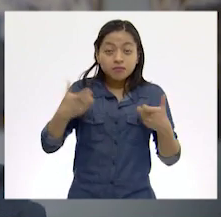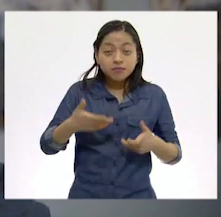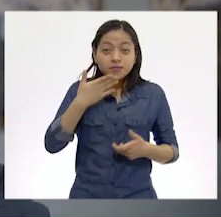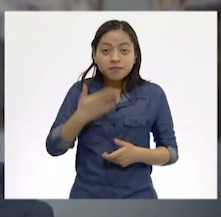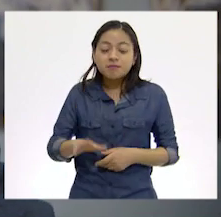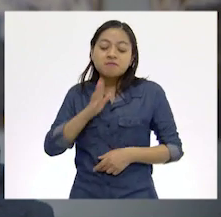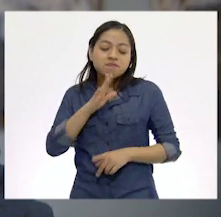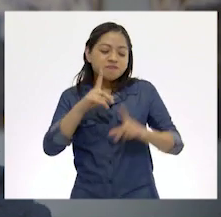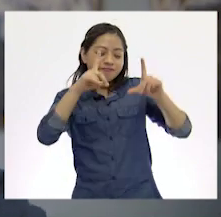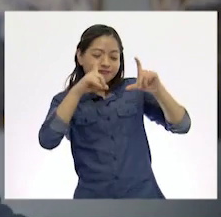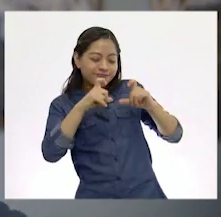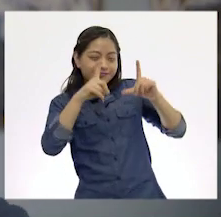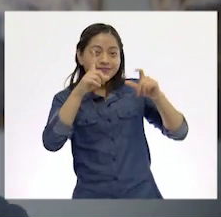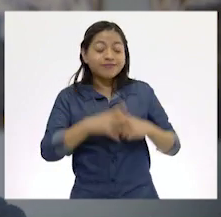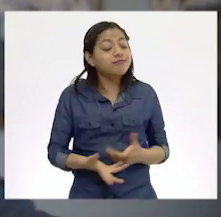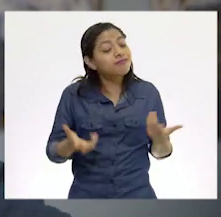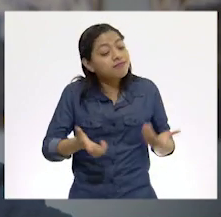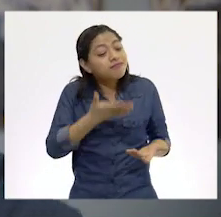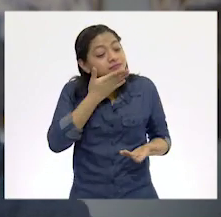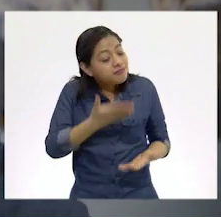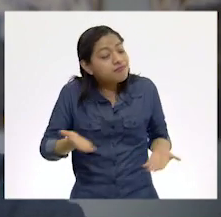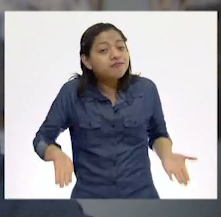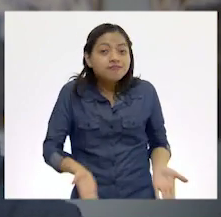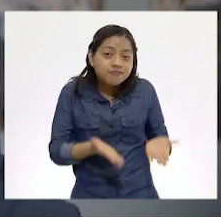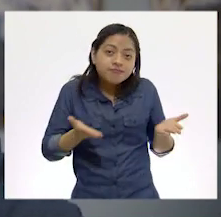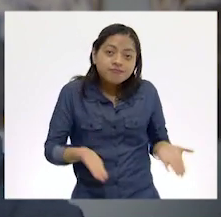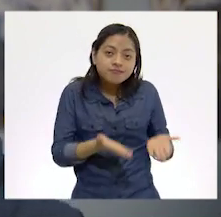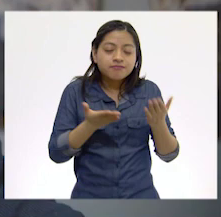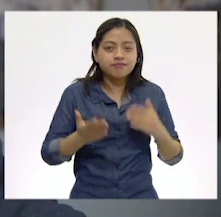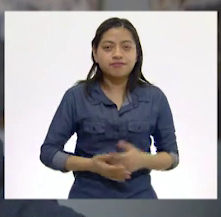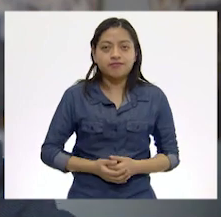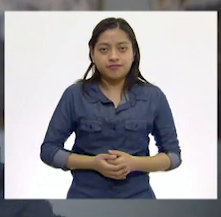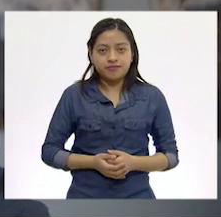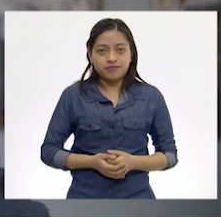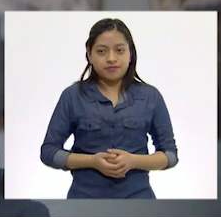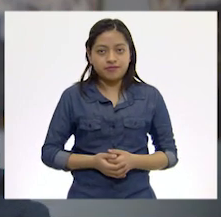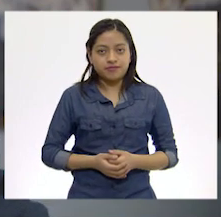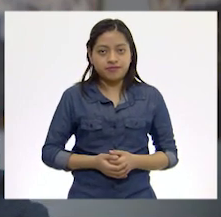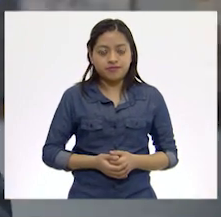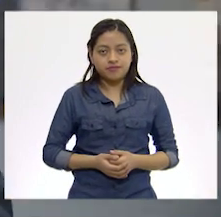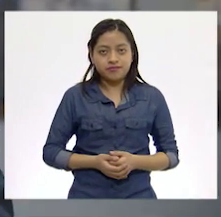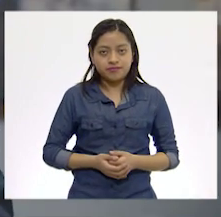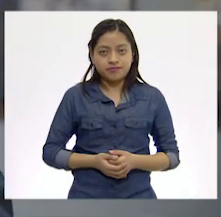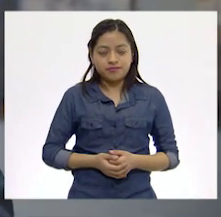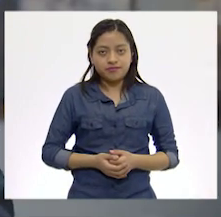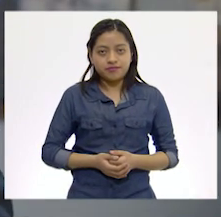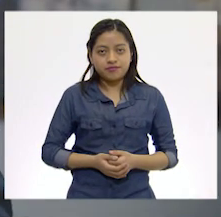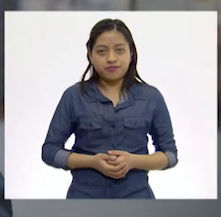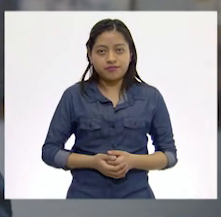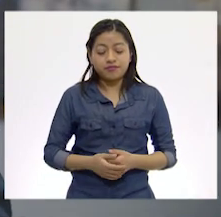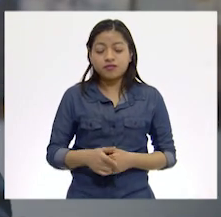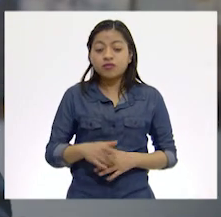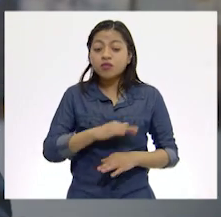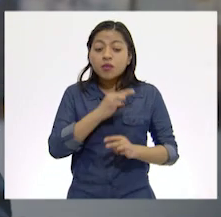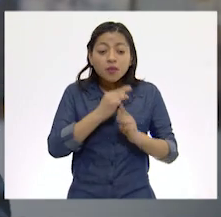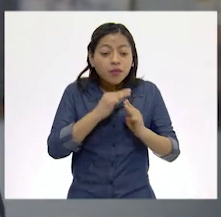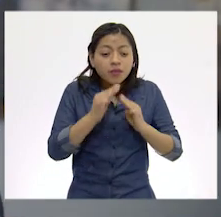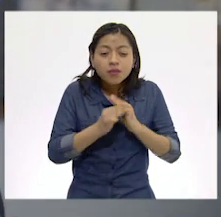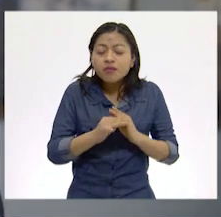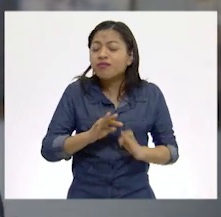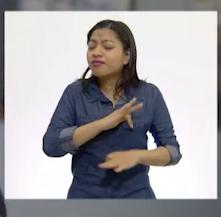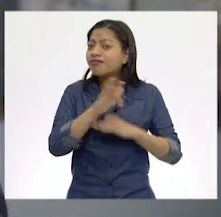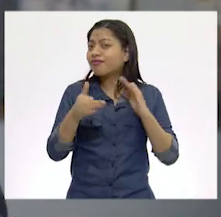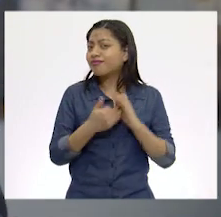foto y siempre se sorprende cuando la termino. Todas me gustan y